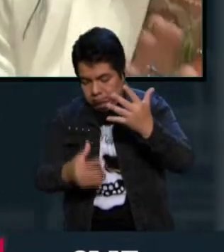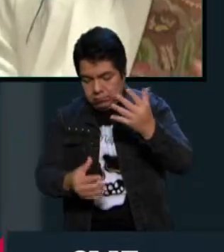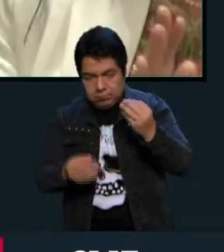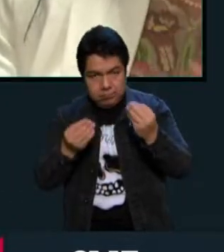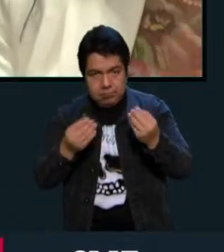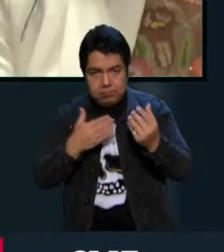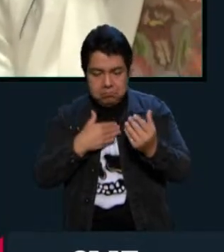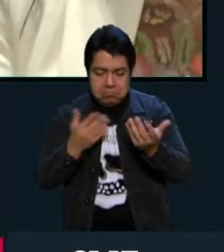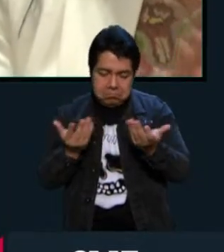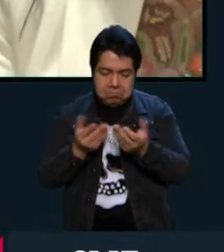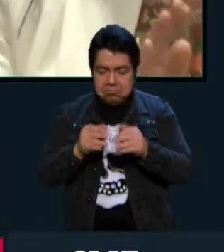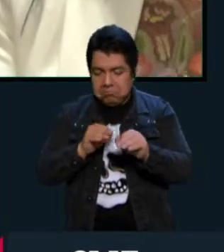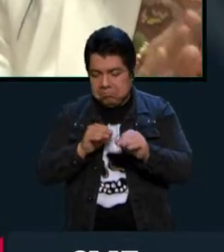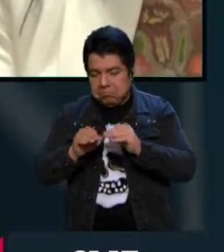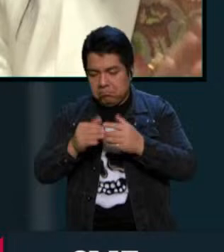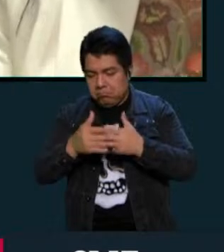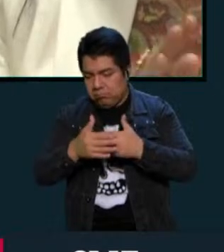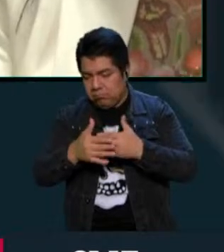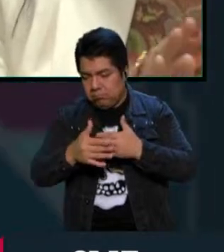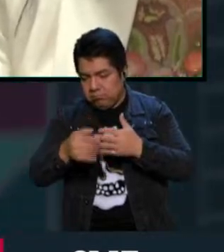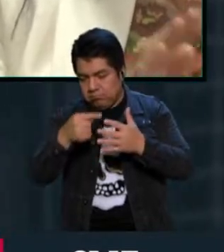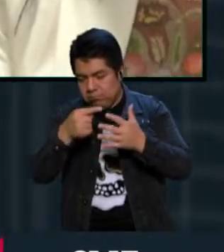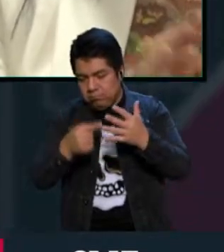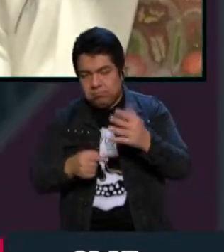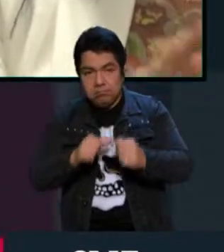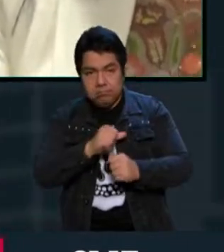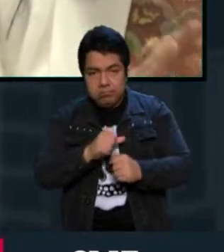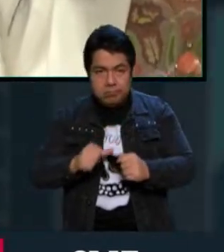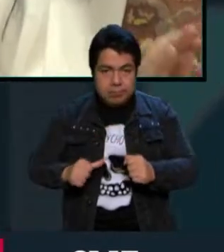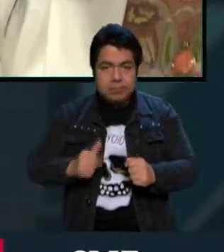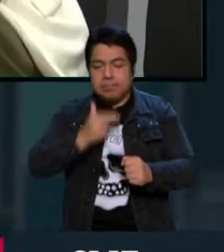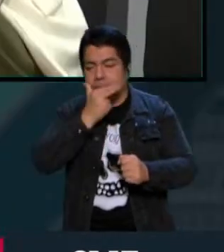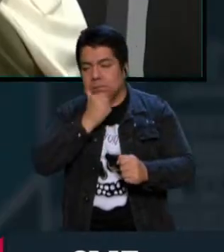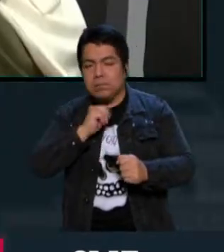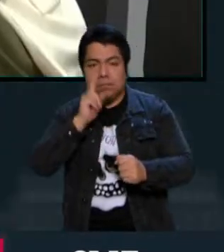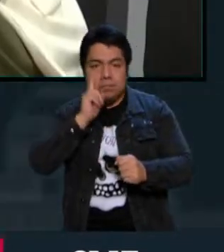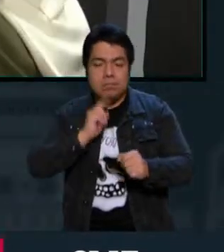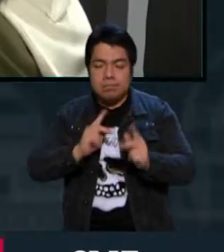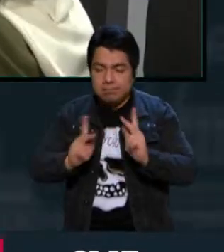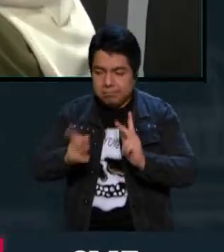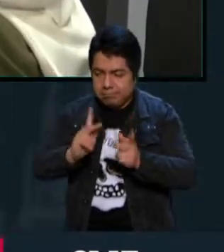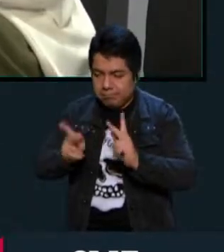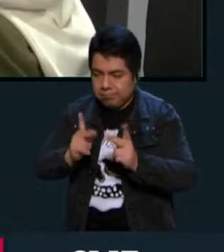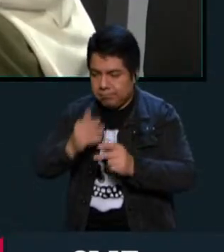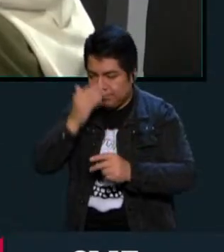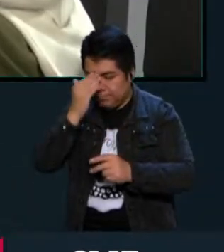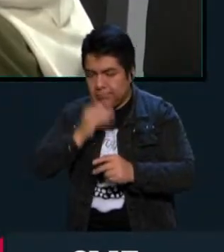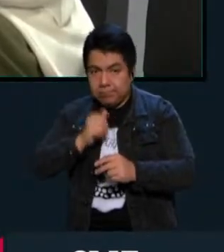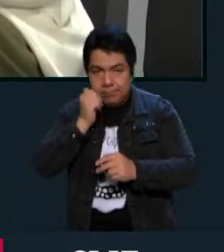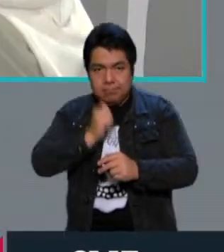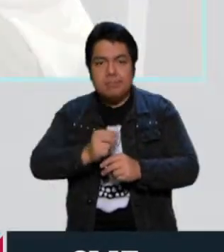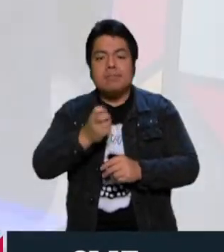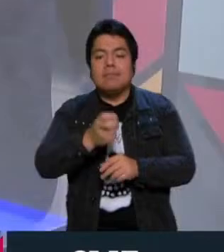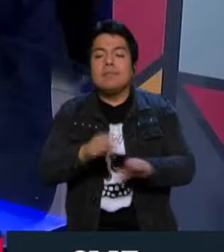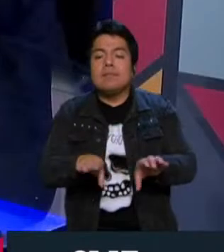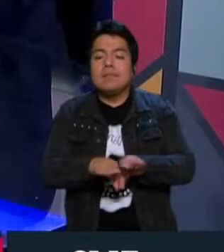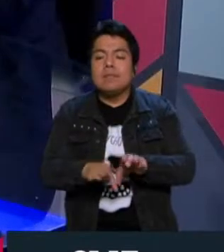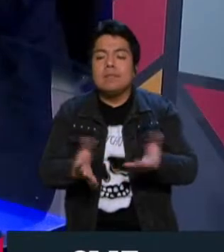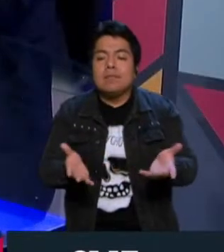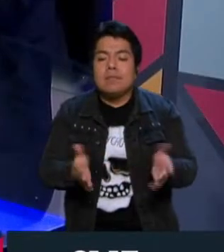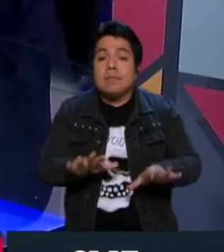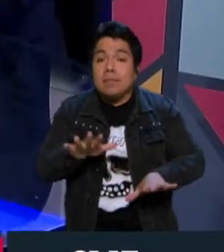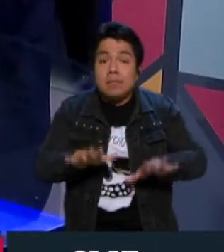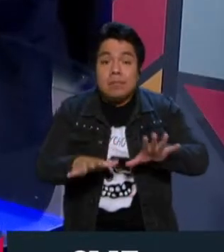como para poder hablar con todos los alcaldes y alcaldesas, que es lo que toca de forma institucional. Justo eso es lo que iba a preguntar, ¿de qué depende que